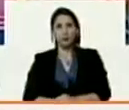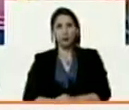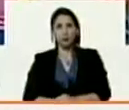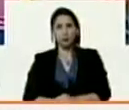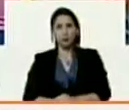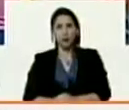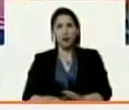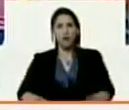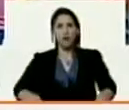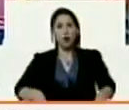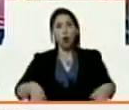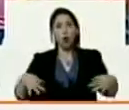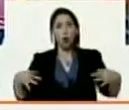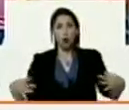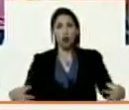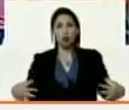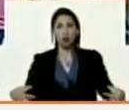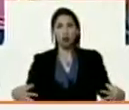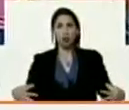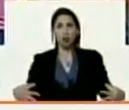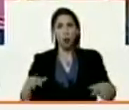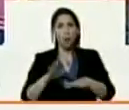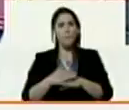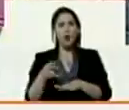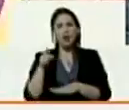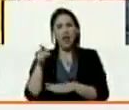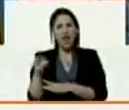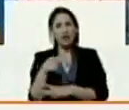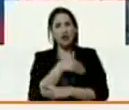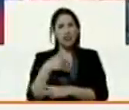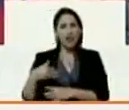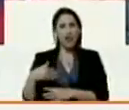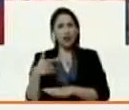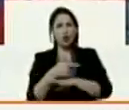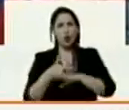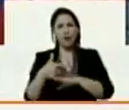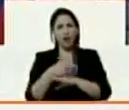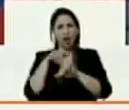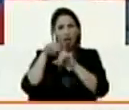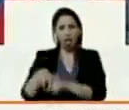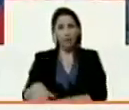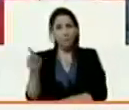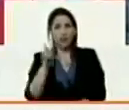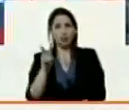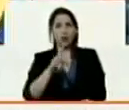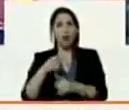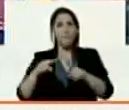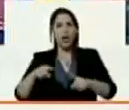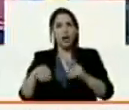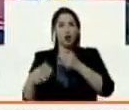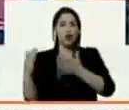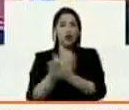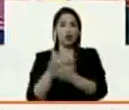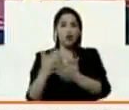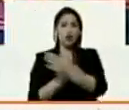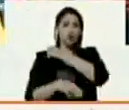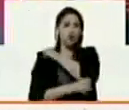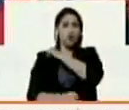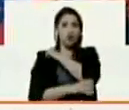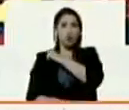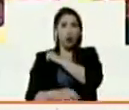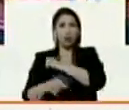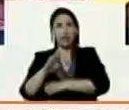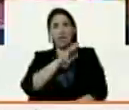bolsillo. Porque por eso es que ellos quieren gobernar a Venezuela. Para robarse los recursos de los venezolanos y las